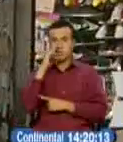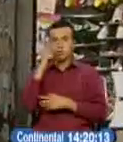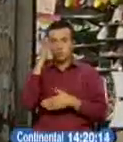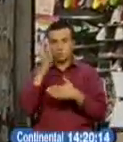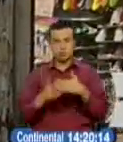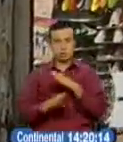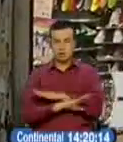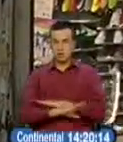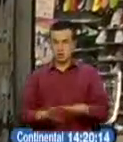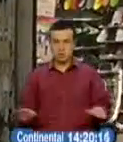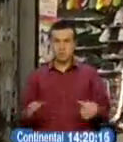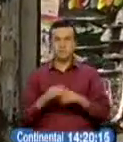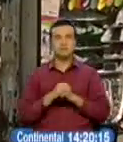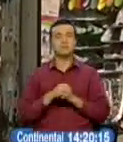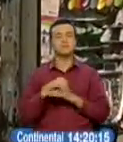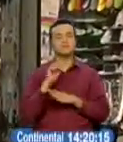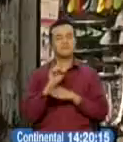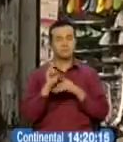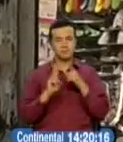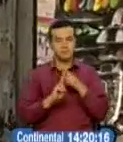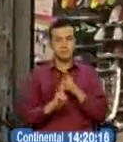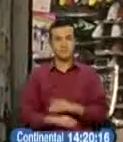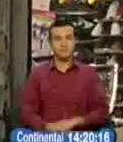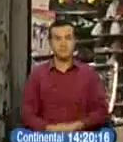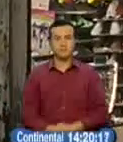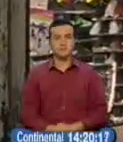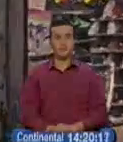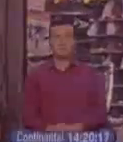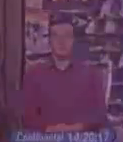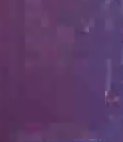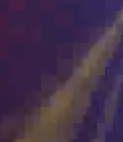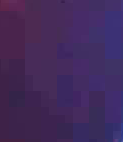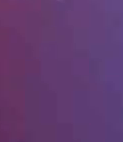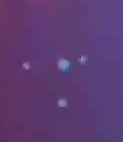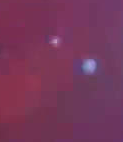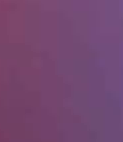que dejaron de ser aplicadas. Alex Llanos, Ecuador TV.